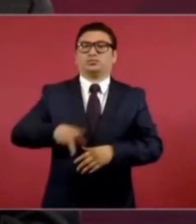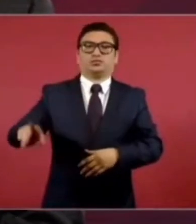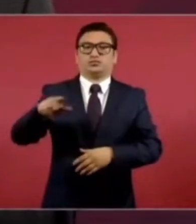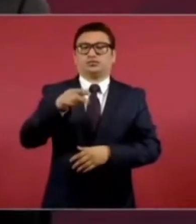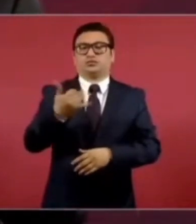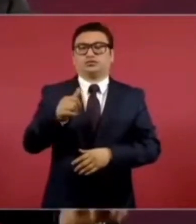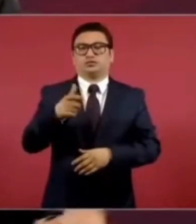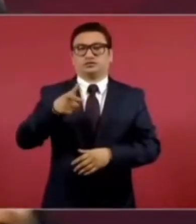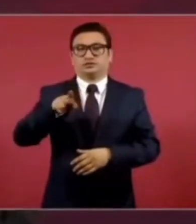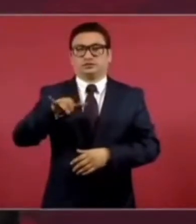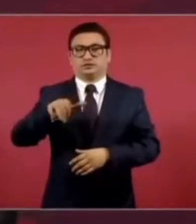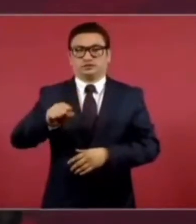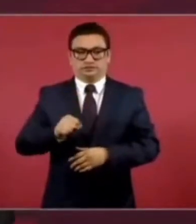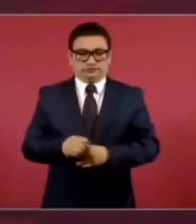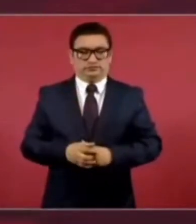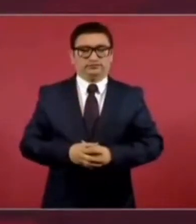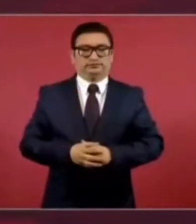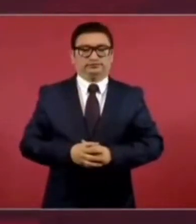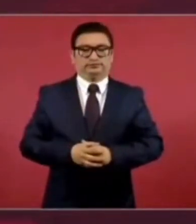Pero